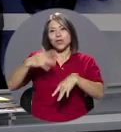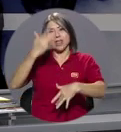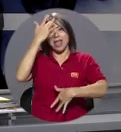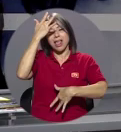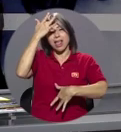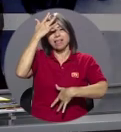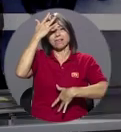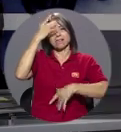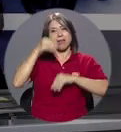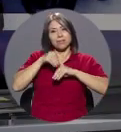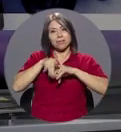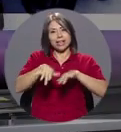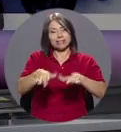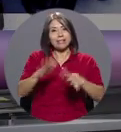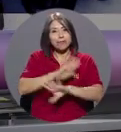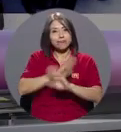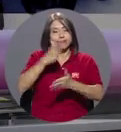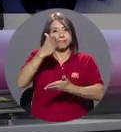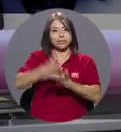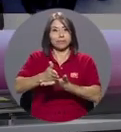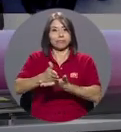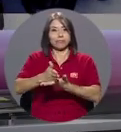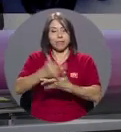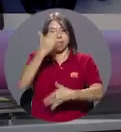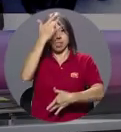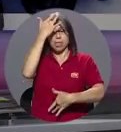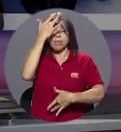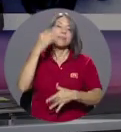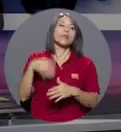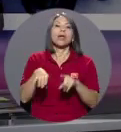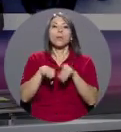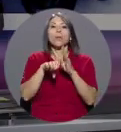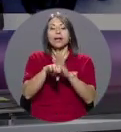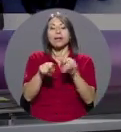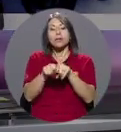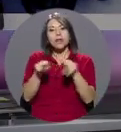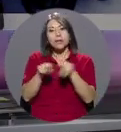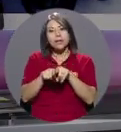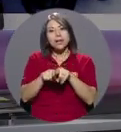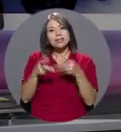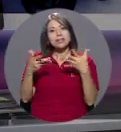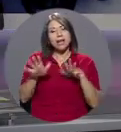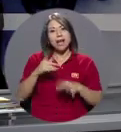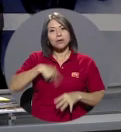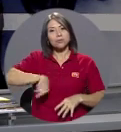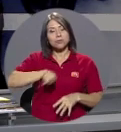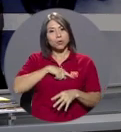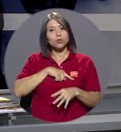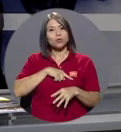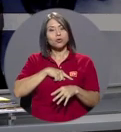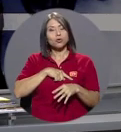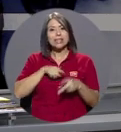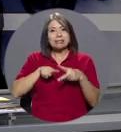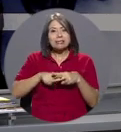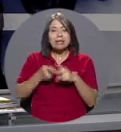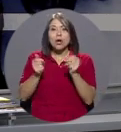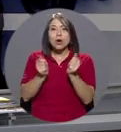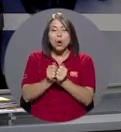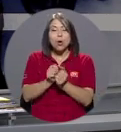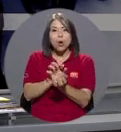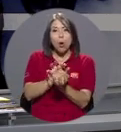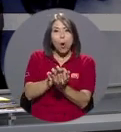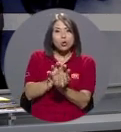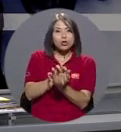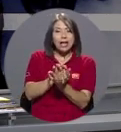de estos patógenos que están afectando. Y por ejemplo también ya estamos incursionando por ejemplo con el tema de